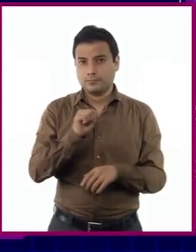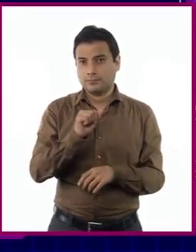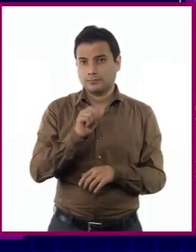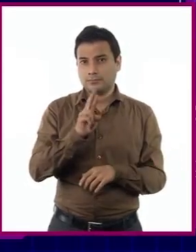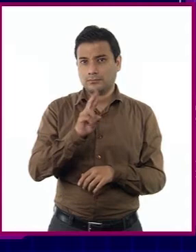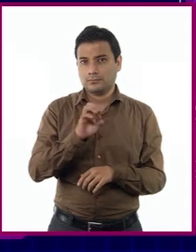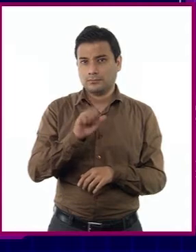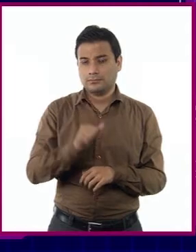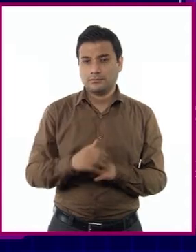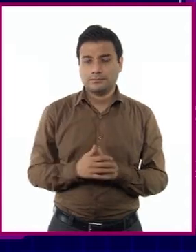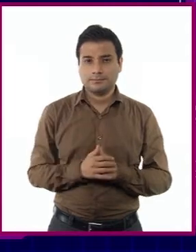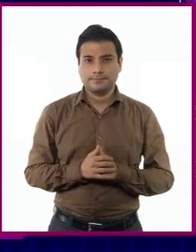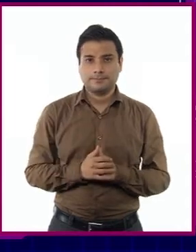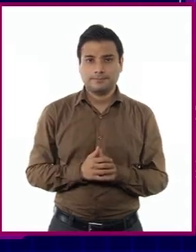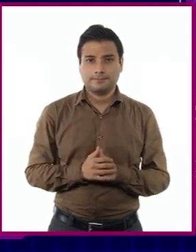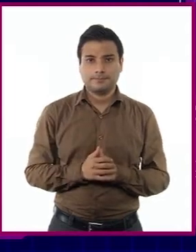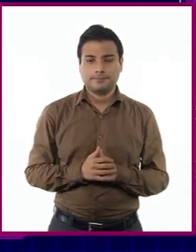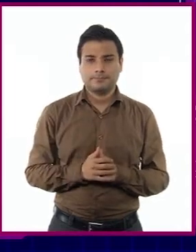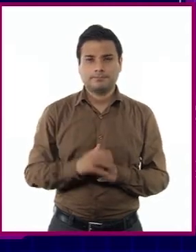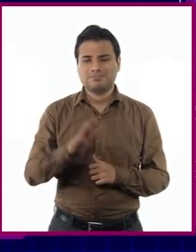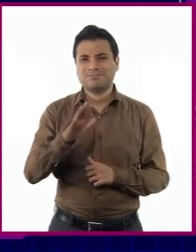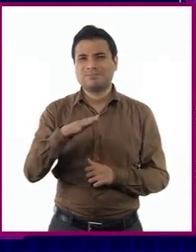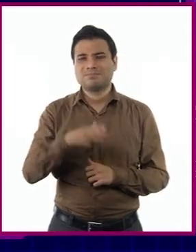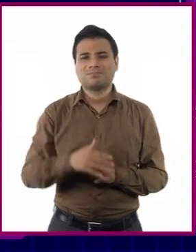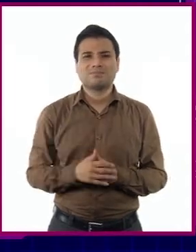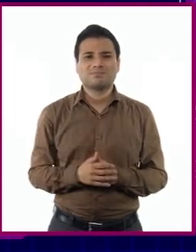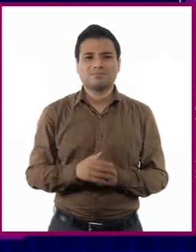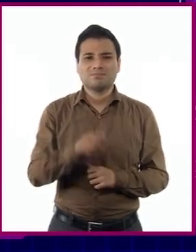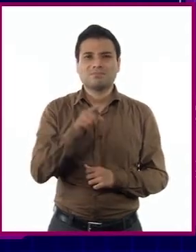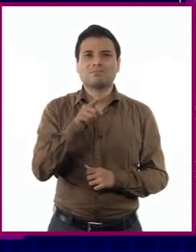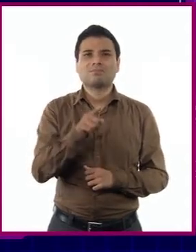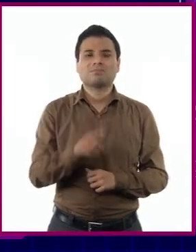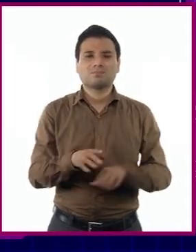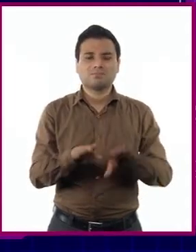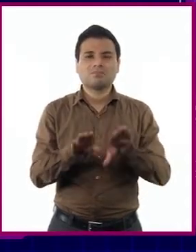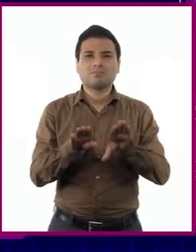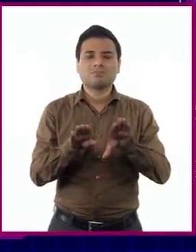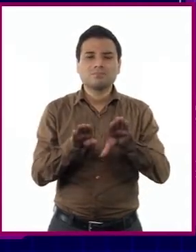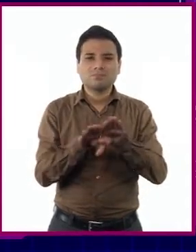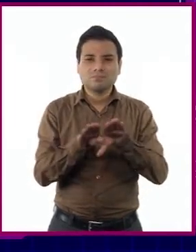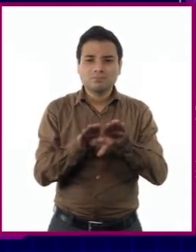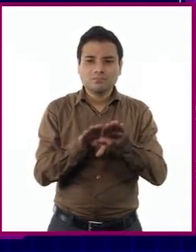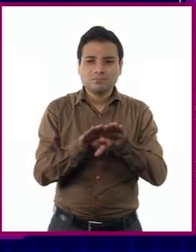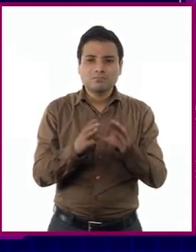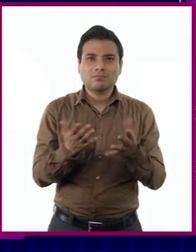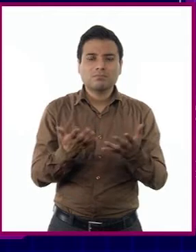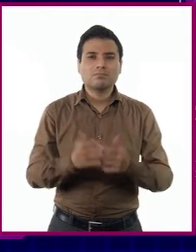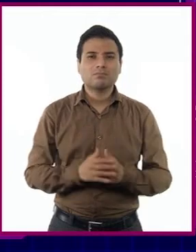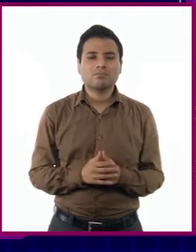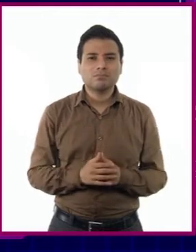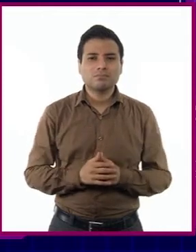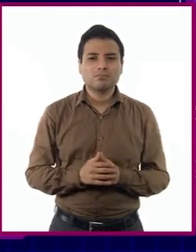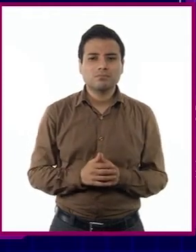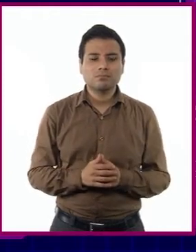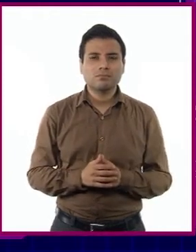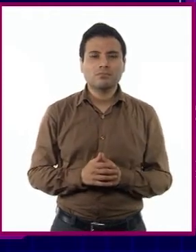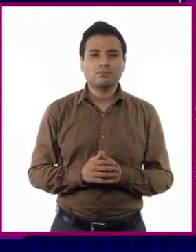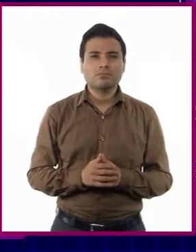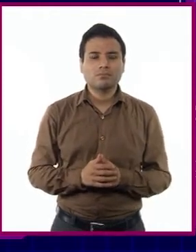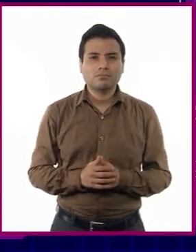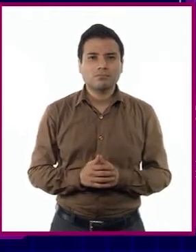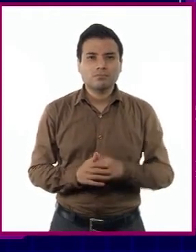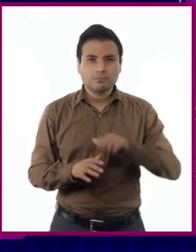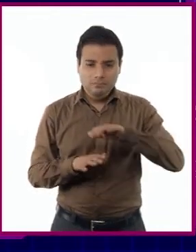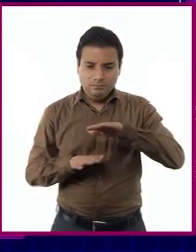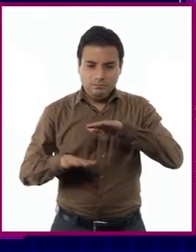que pueden hacer con el área del círculo que conforman la base del cilindro para obtener el área